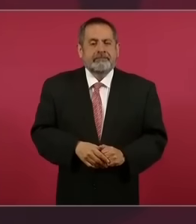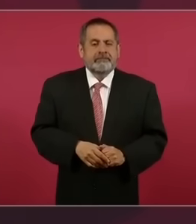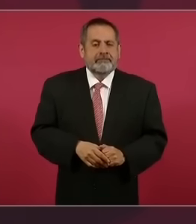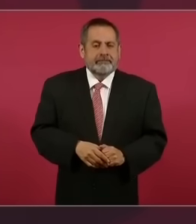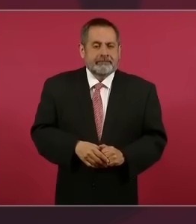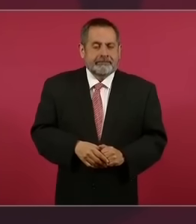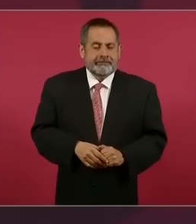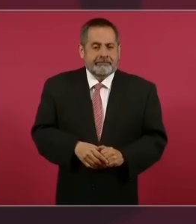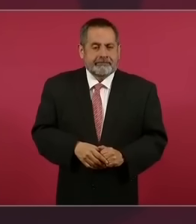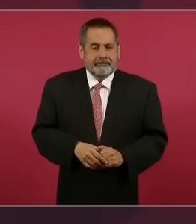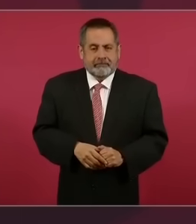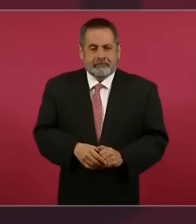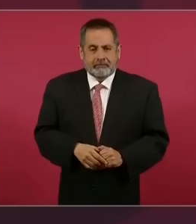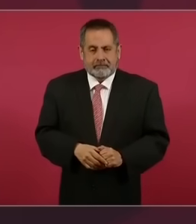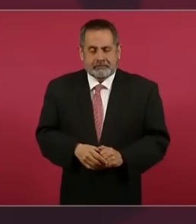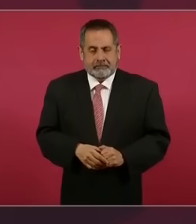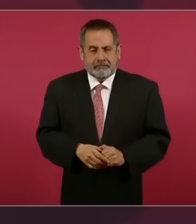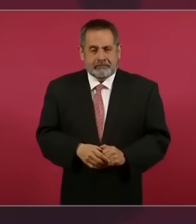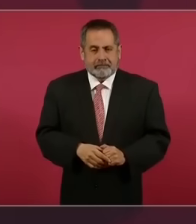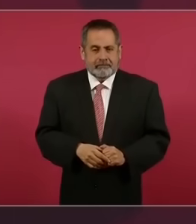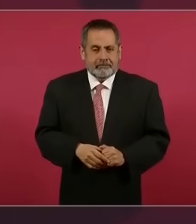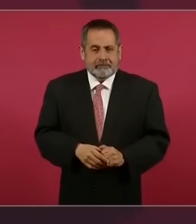va a ser